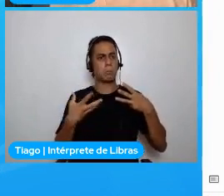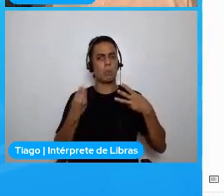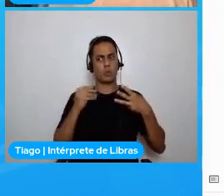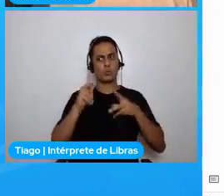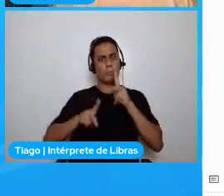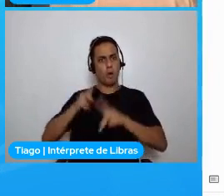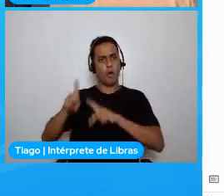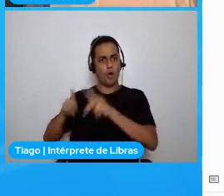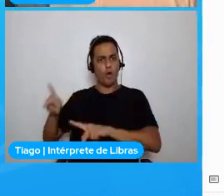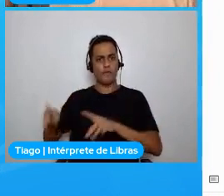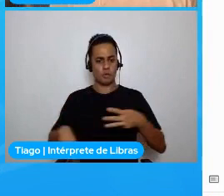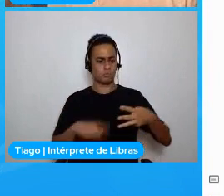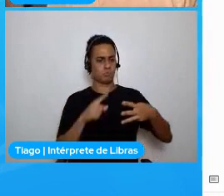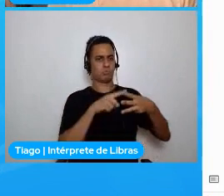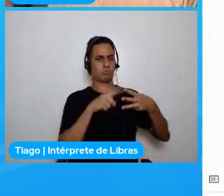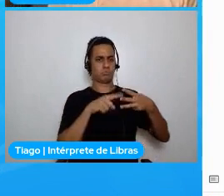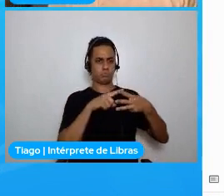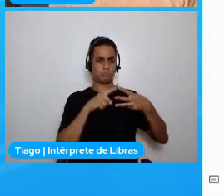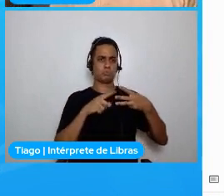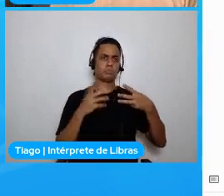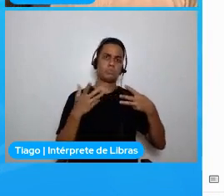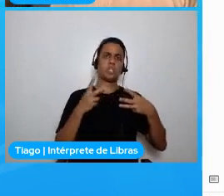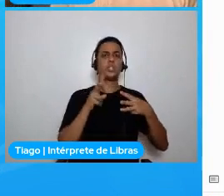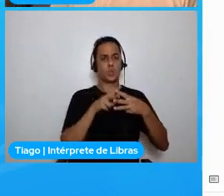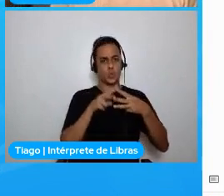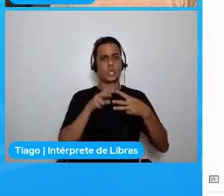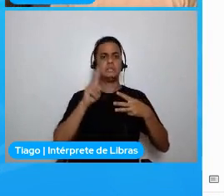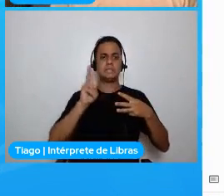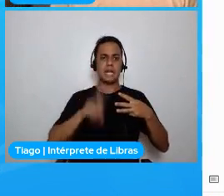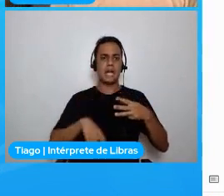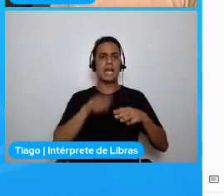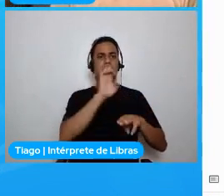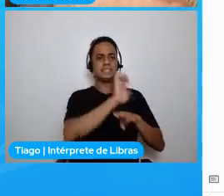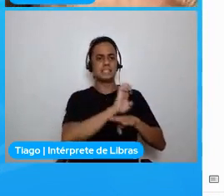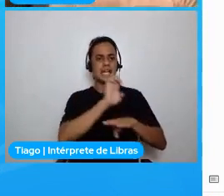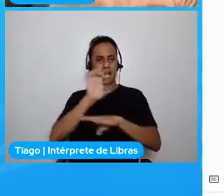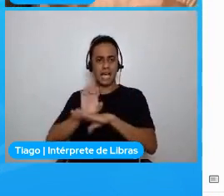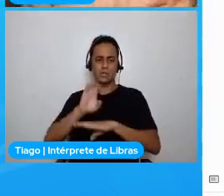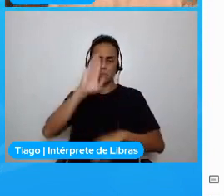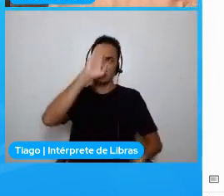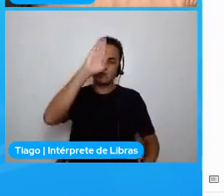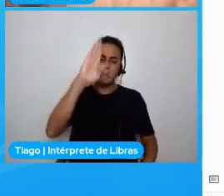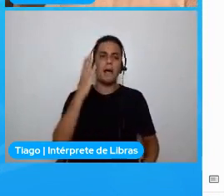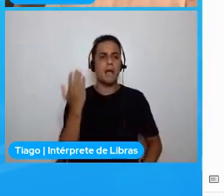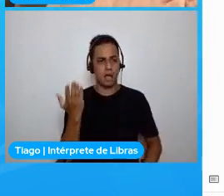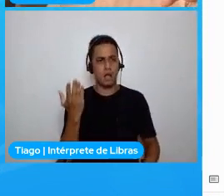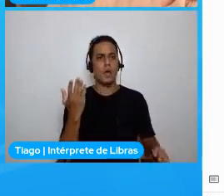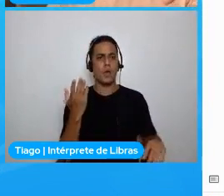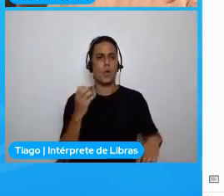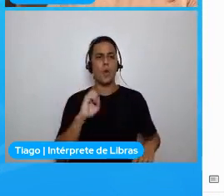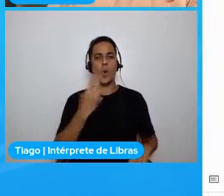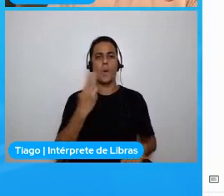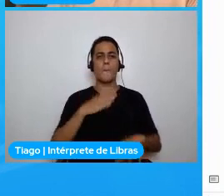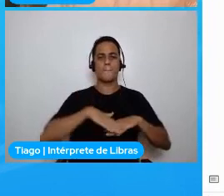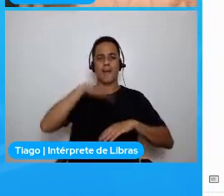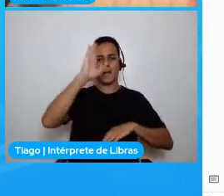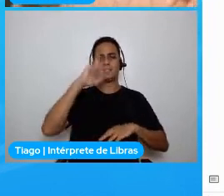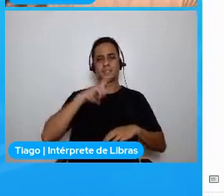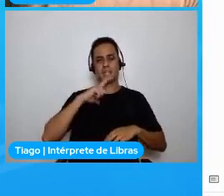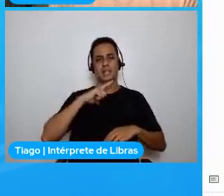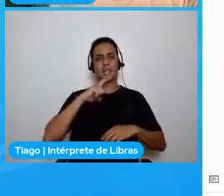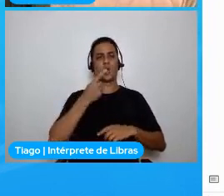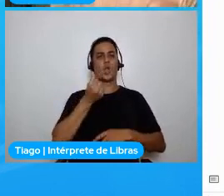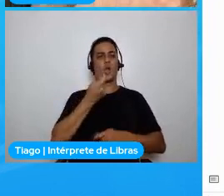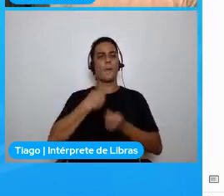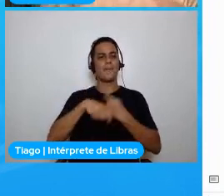versus Guayas y Pichincha, que a pesar de que son las dos principales o al menos donde se concentra la economía